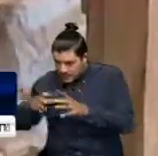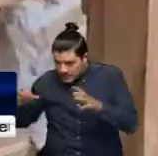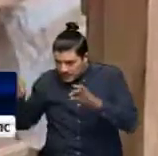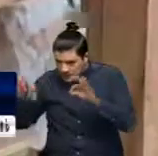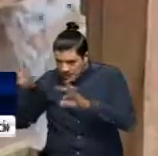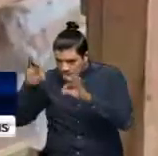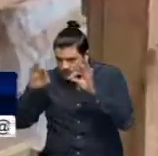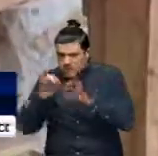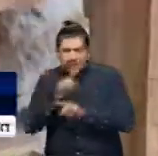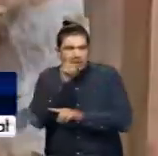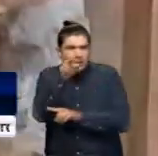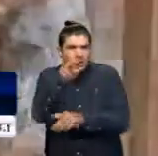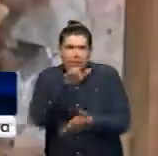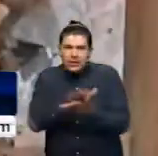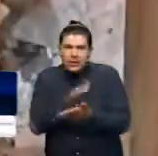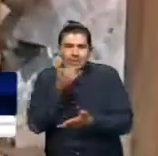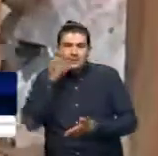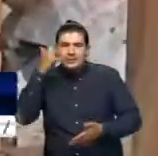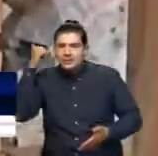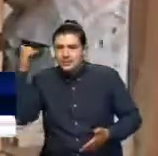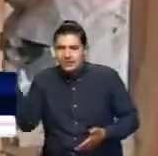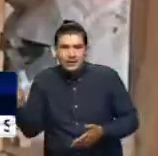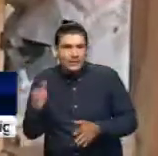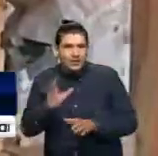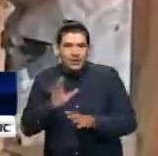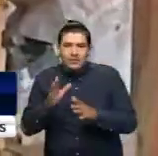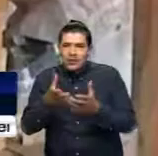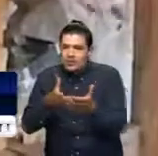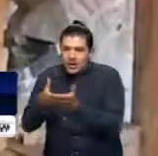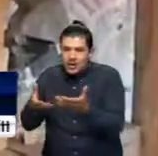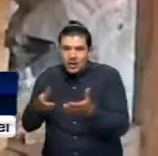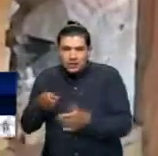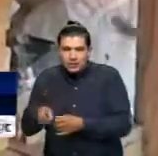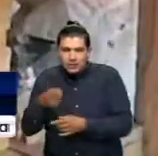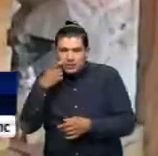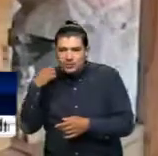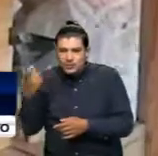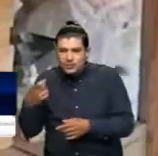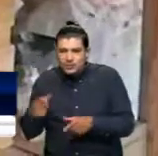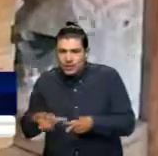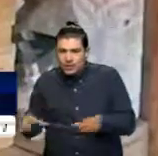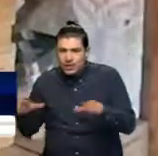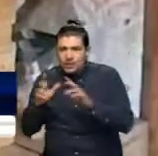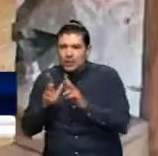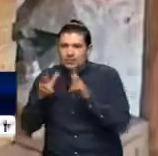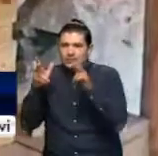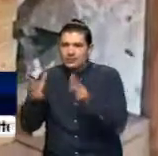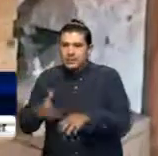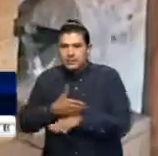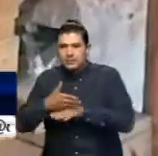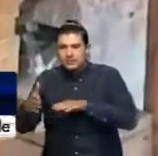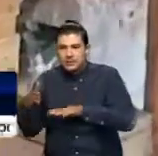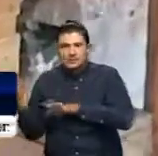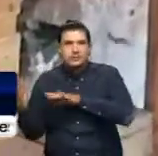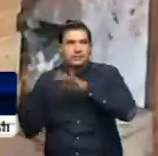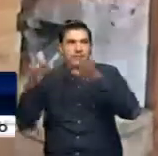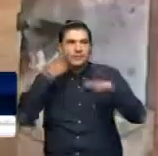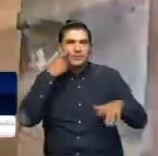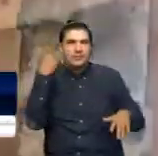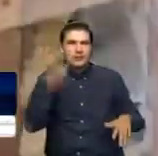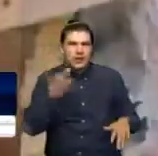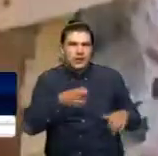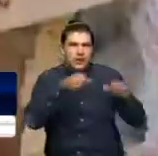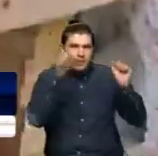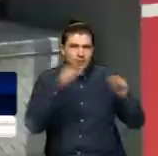un enjambre ellas van de paso buscando un nuevo sitio donde descansar y poder emigrar nuevamente a buscar un buen sitio donde